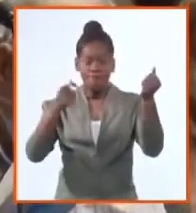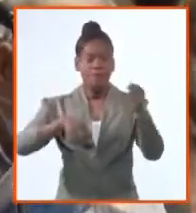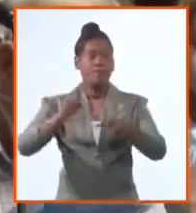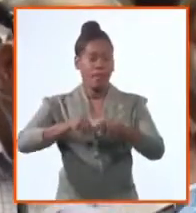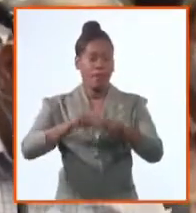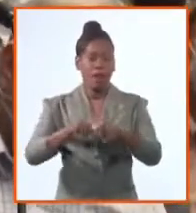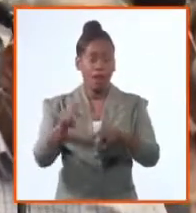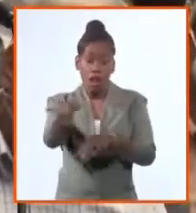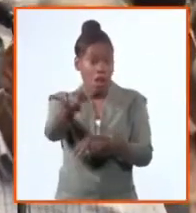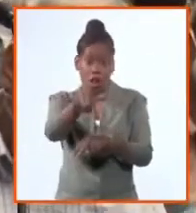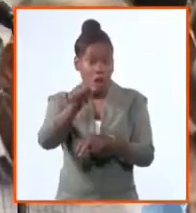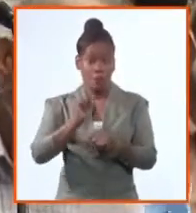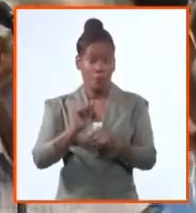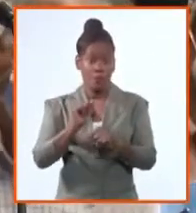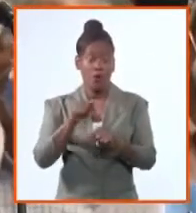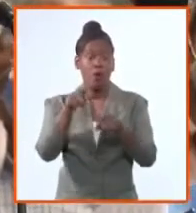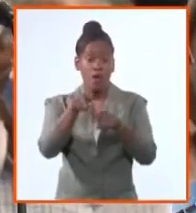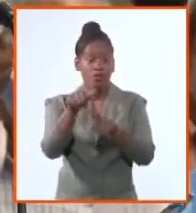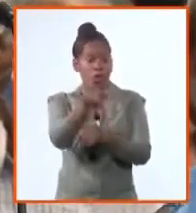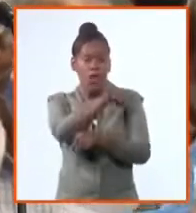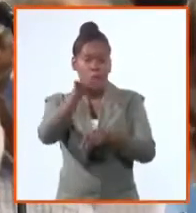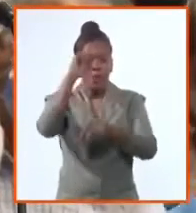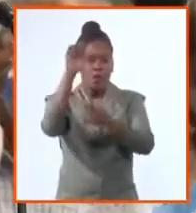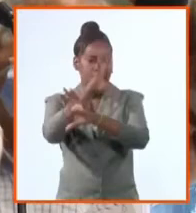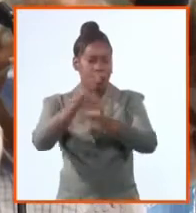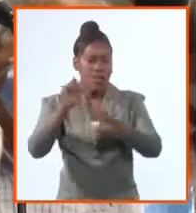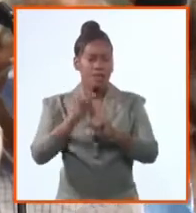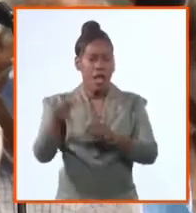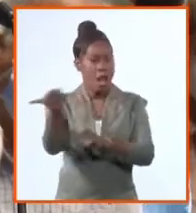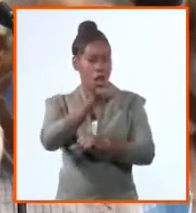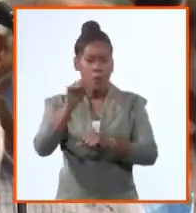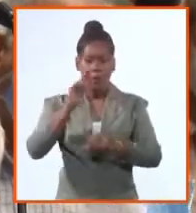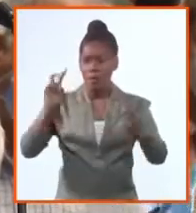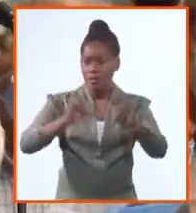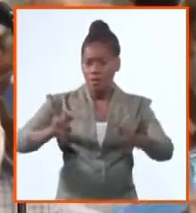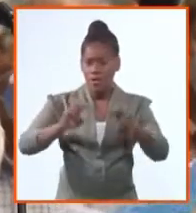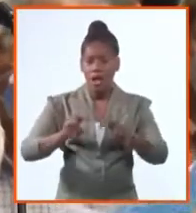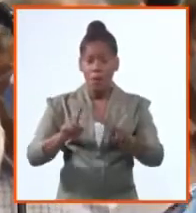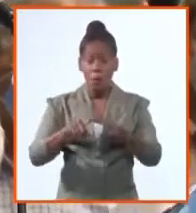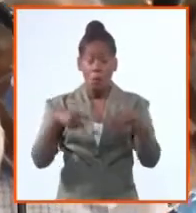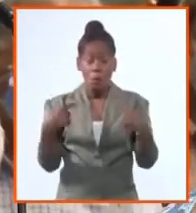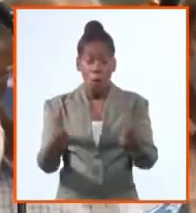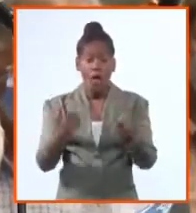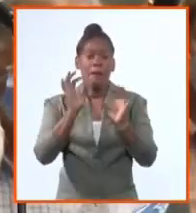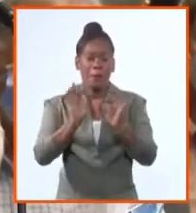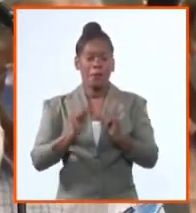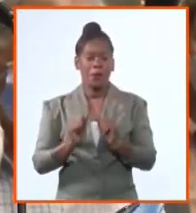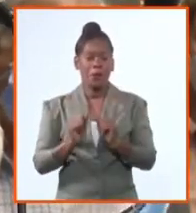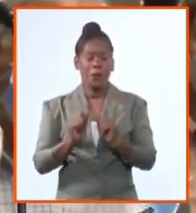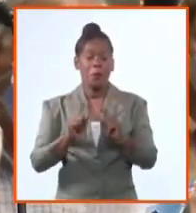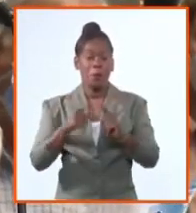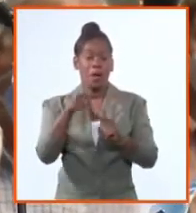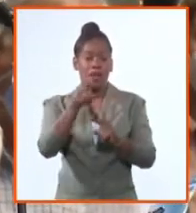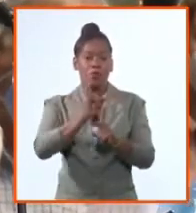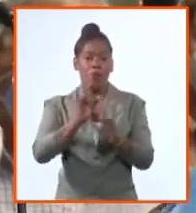Lo mismo ocurre con el tema de los profesionales.